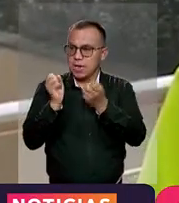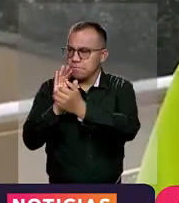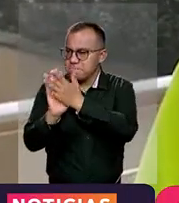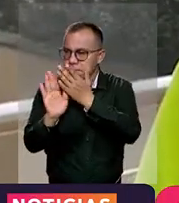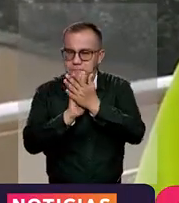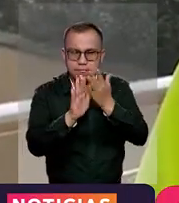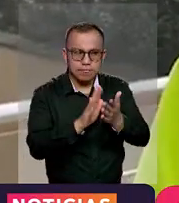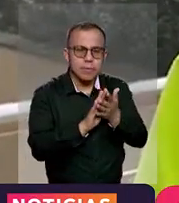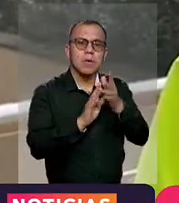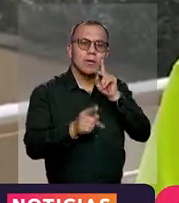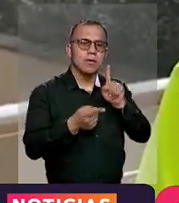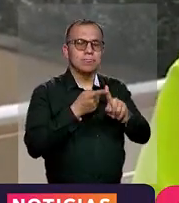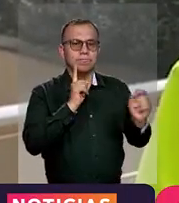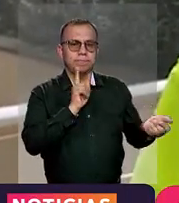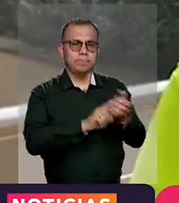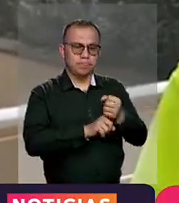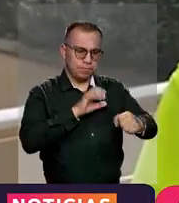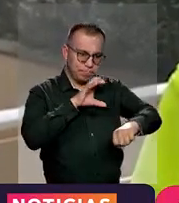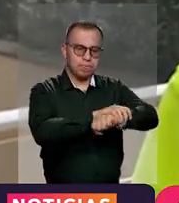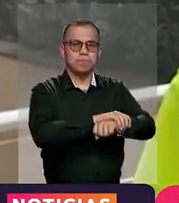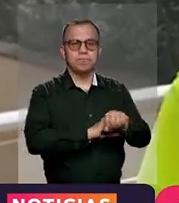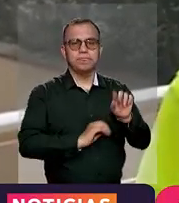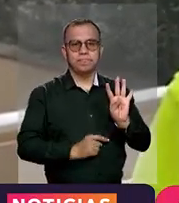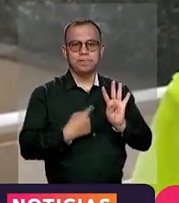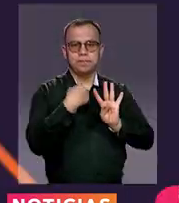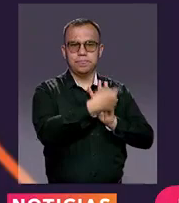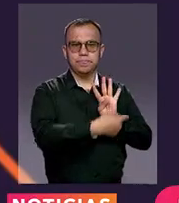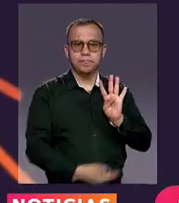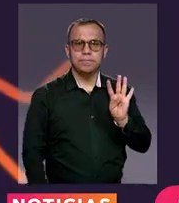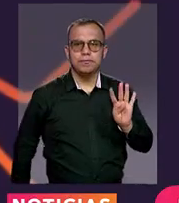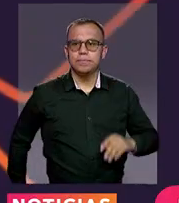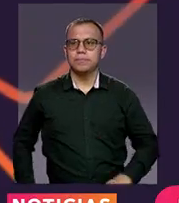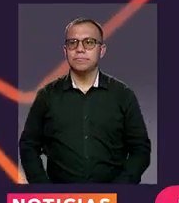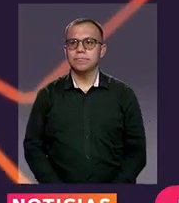información que nos lleve a la captura de estos delincuentes.